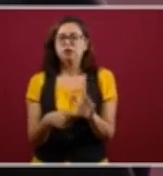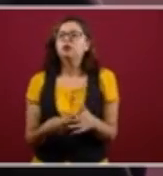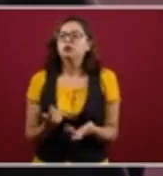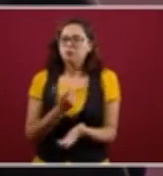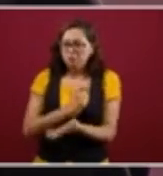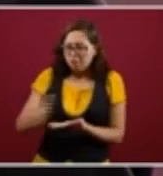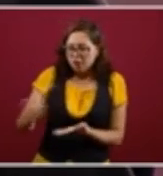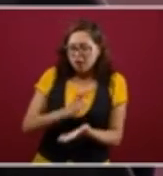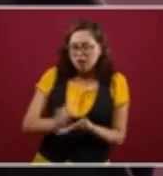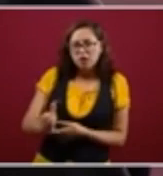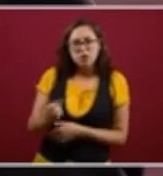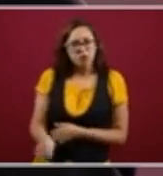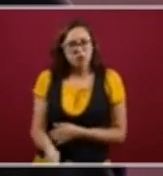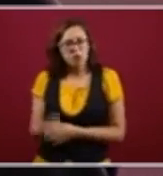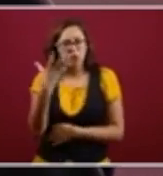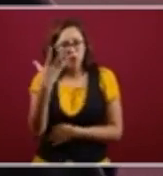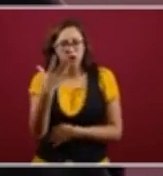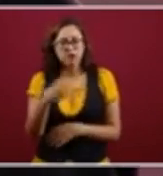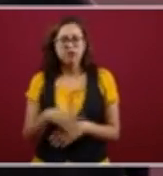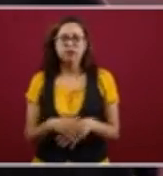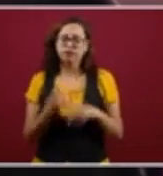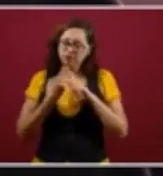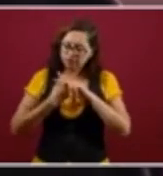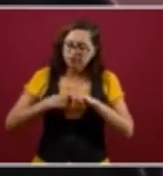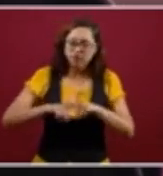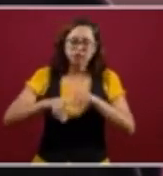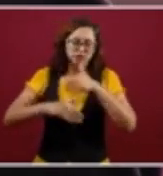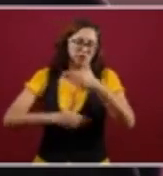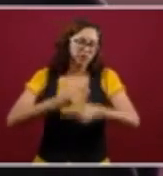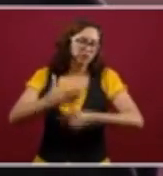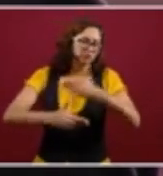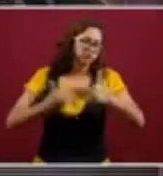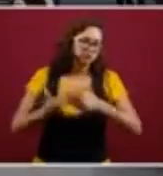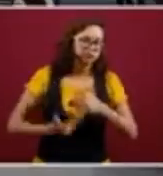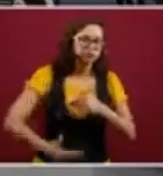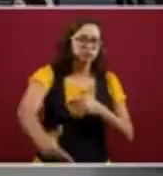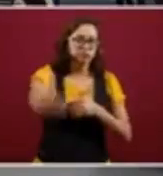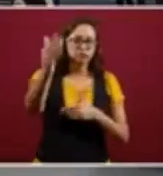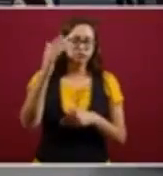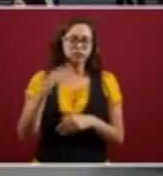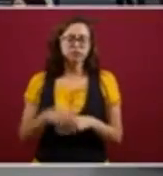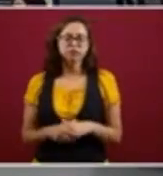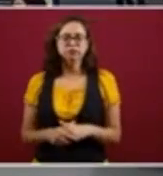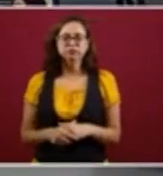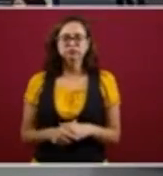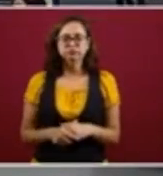recibirían, y vamos a iniciar el proceso de